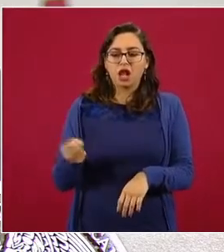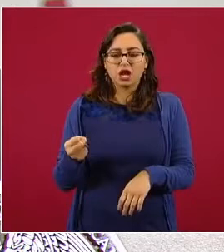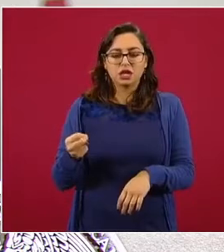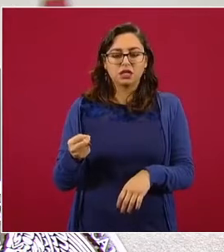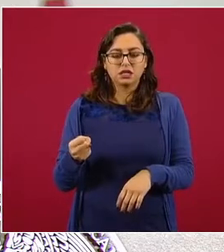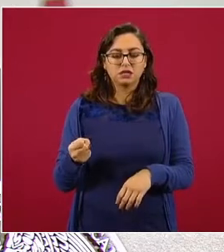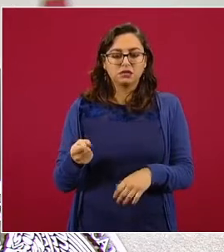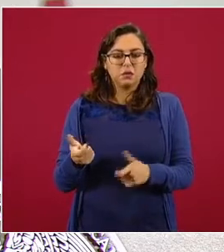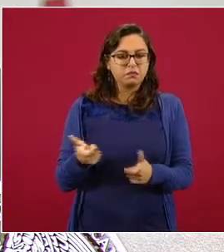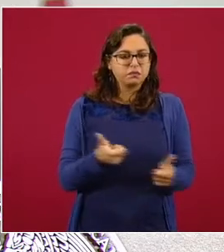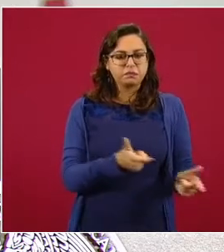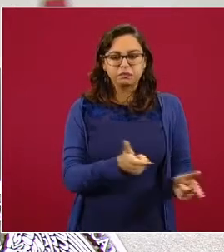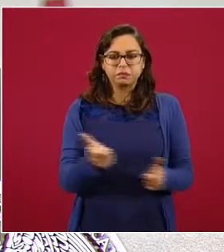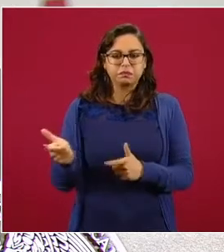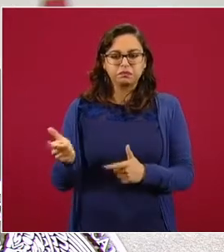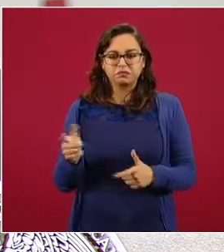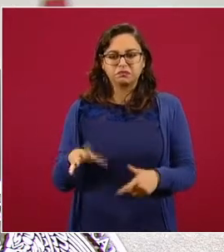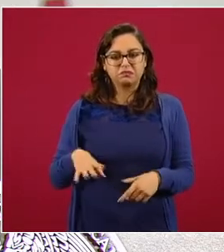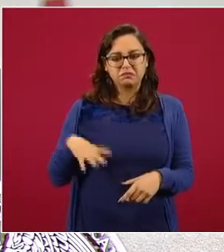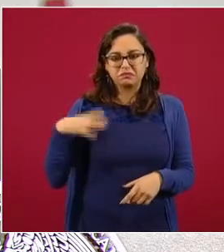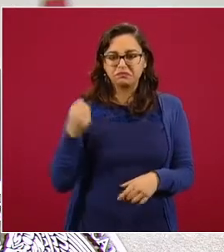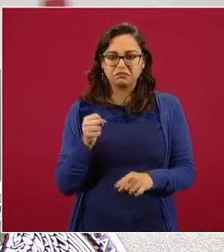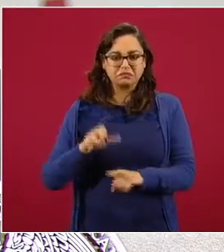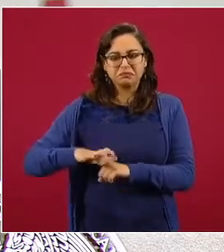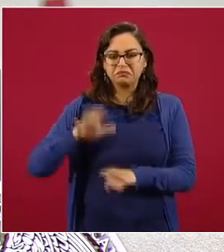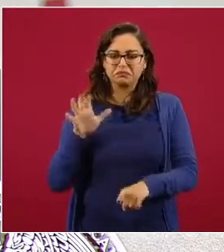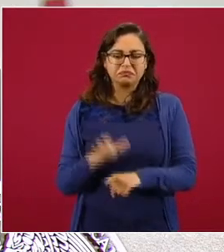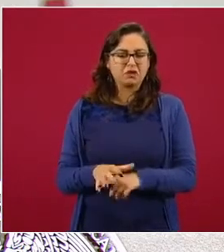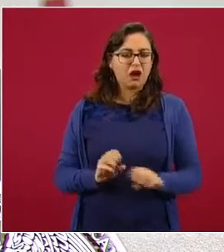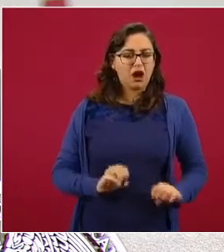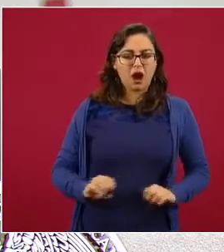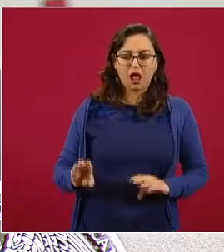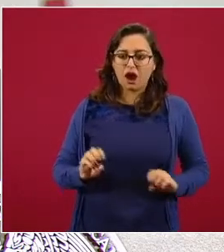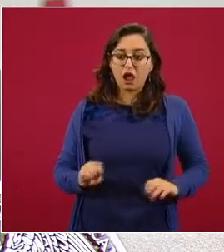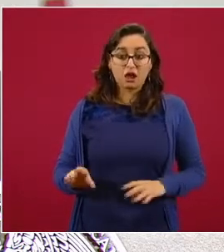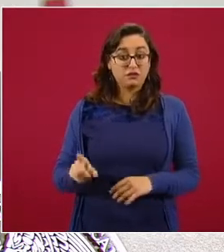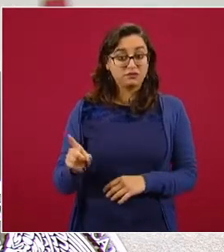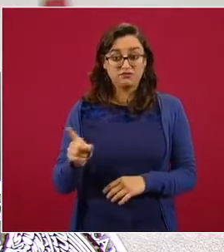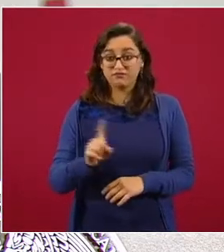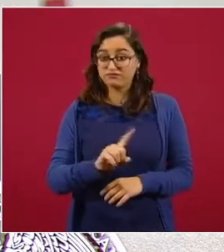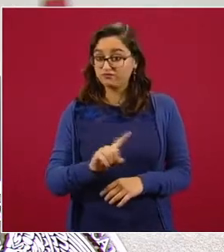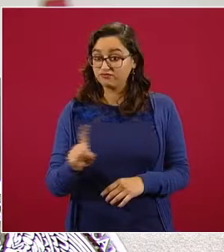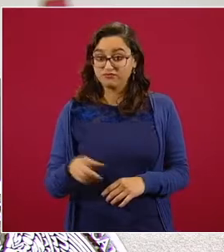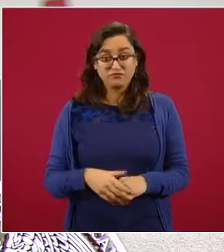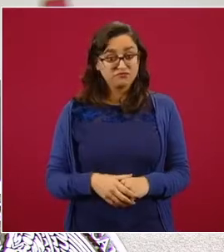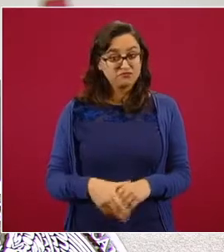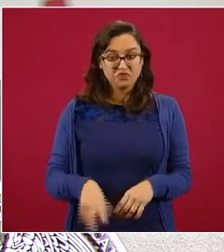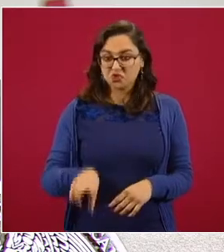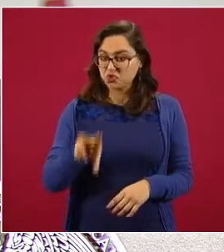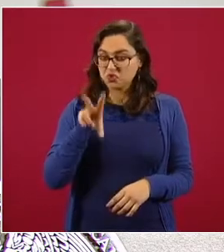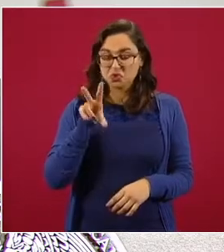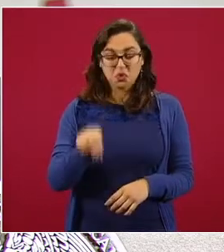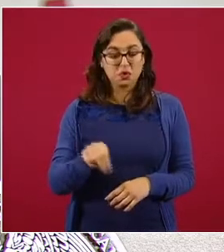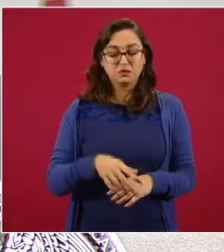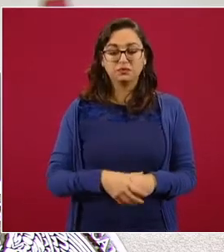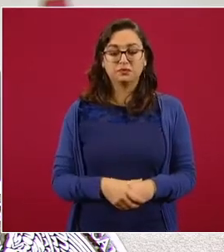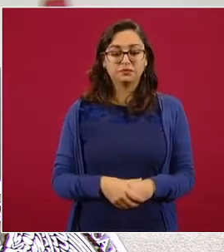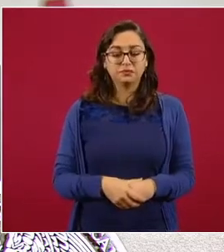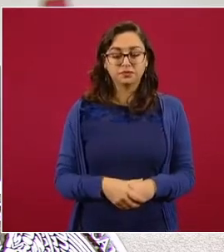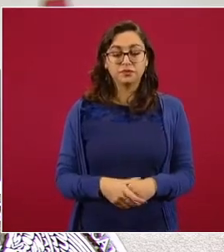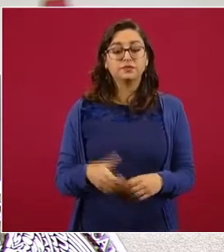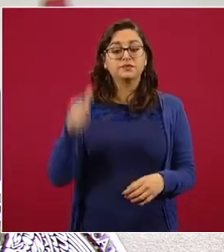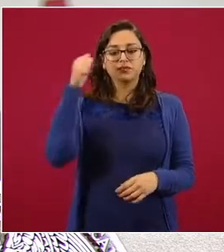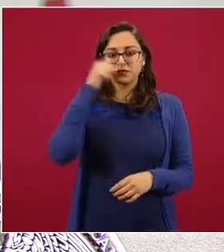excesivo de la fuerza por parte de su personal, normando su actuación en